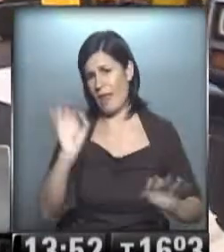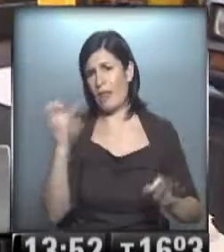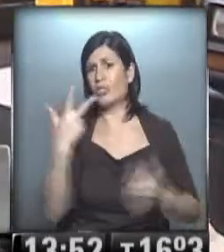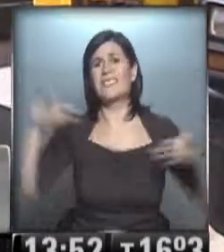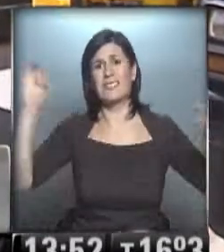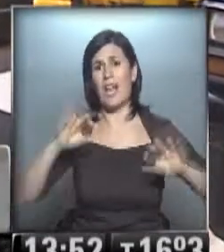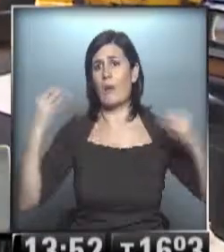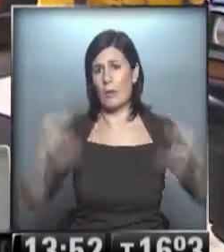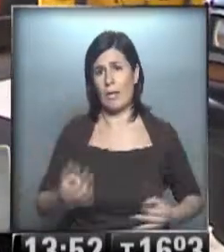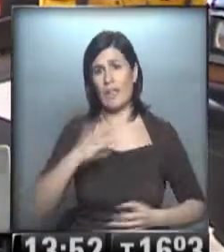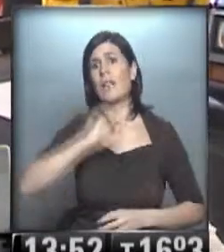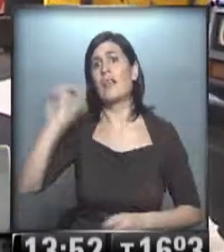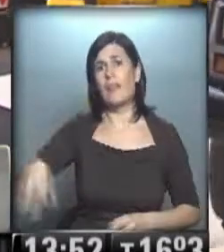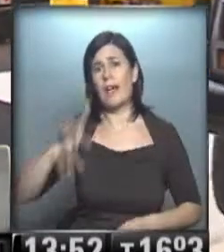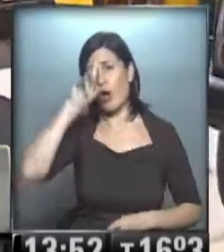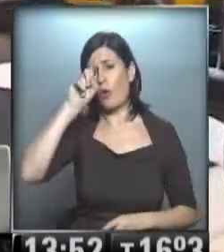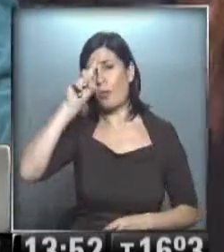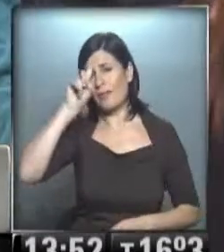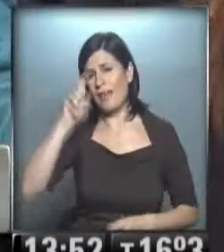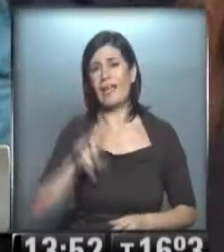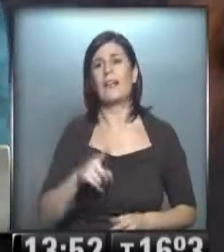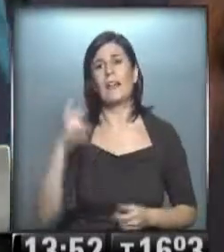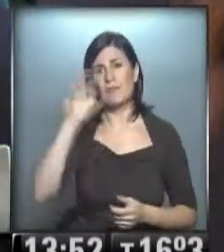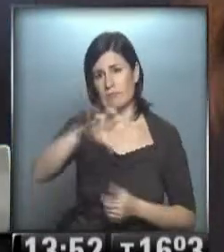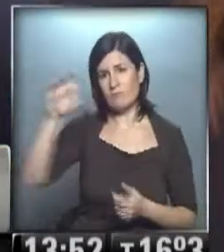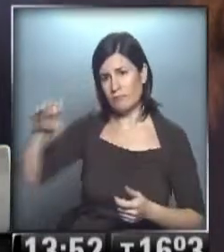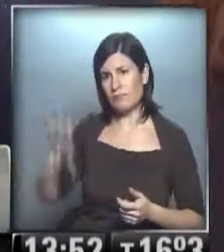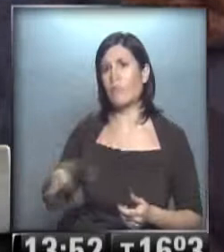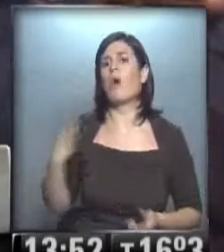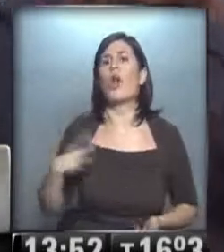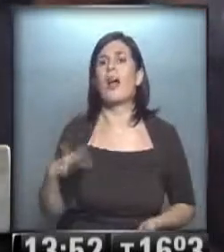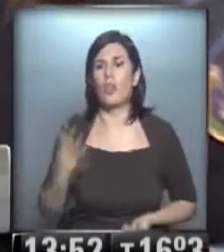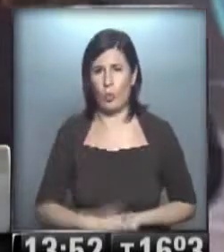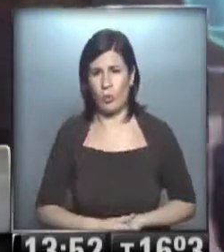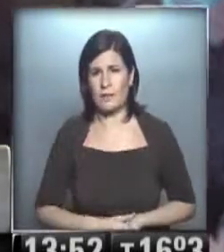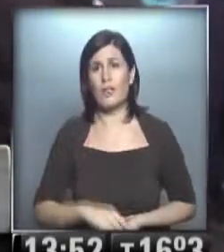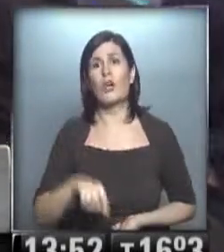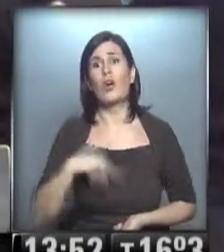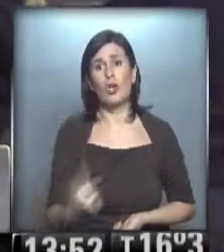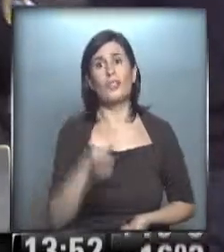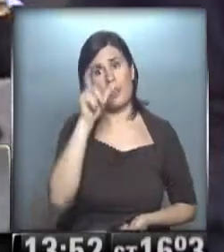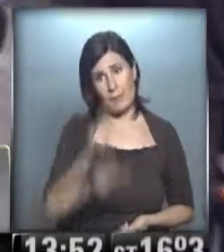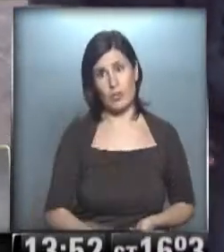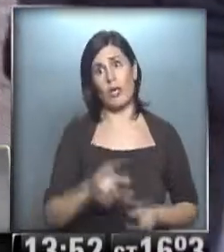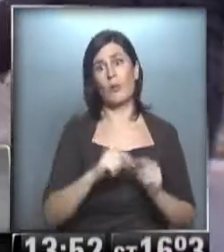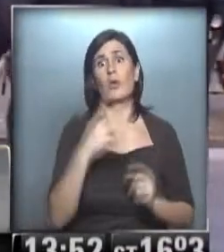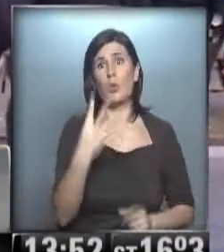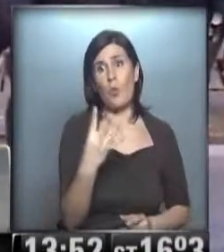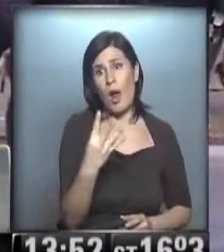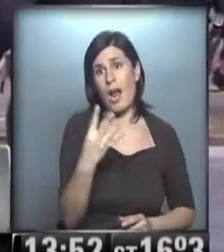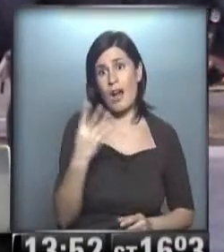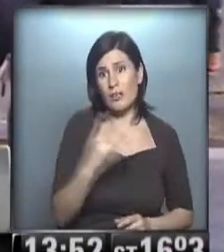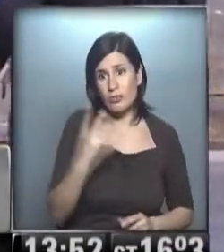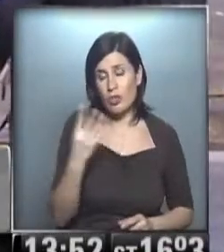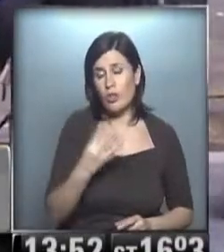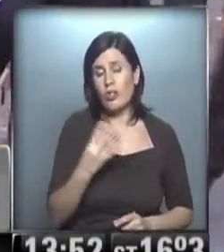peligro fueron derivados a su vizarreta al tornú y al pirovano una cuarta persona también que estaba trabajando en esta obra en construcción